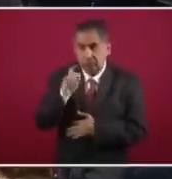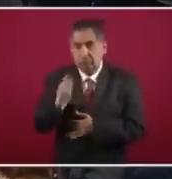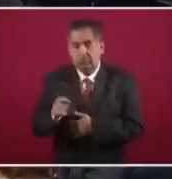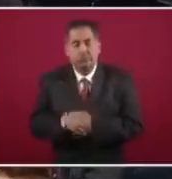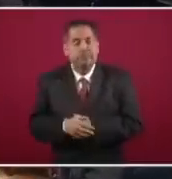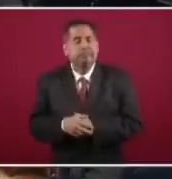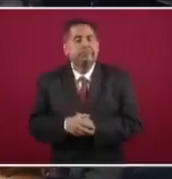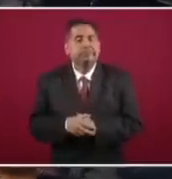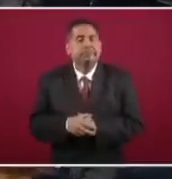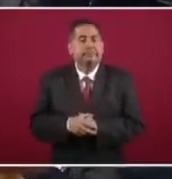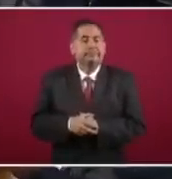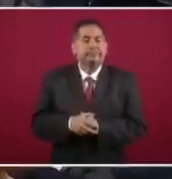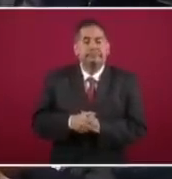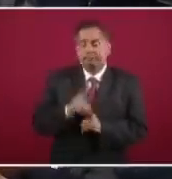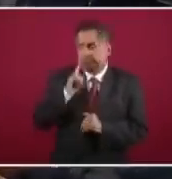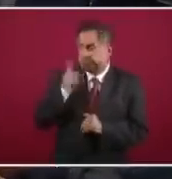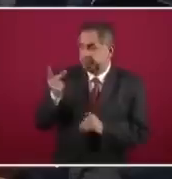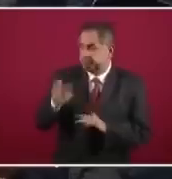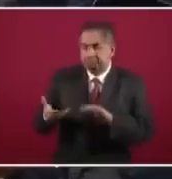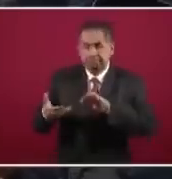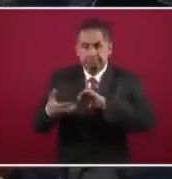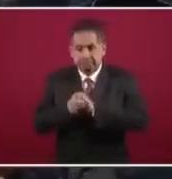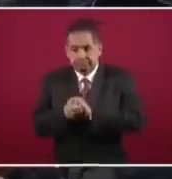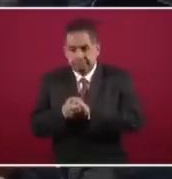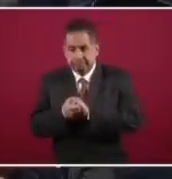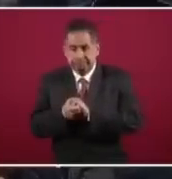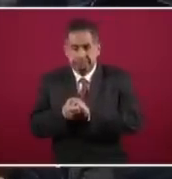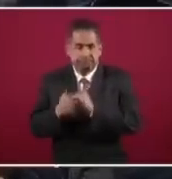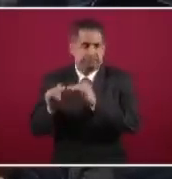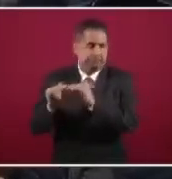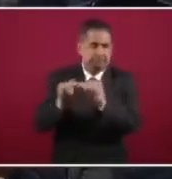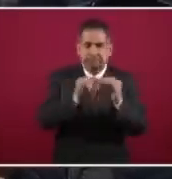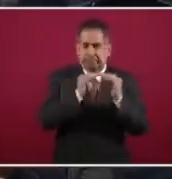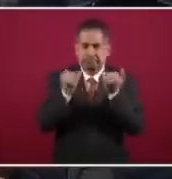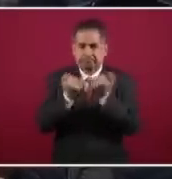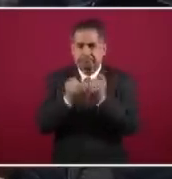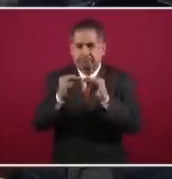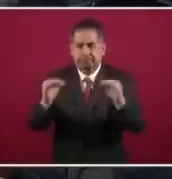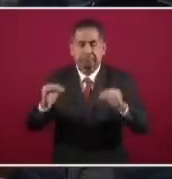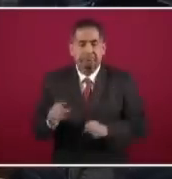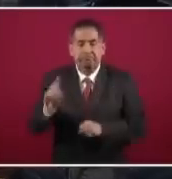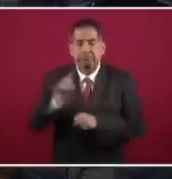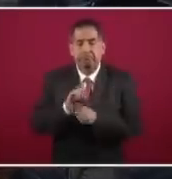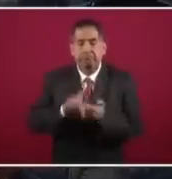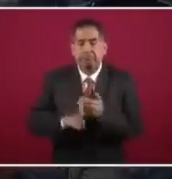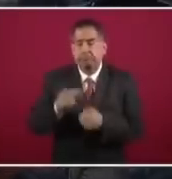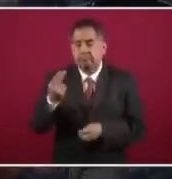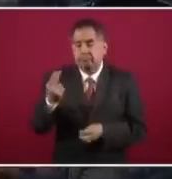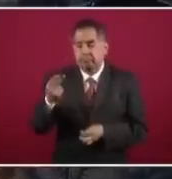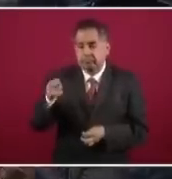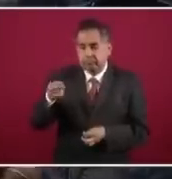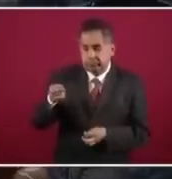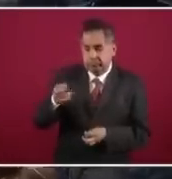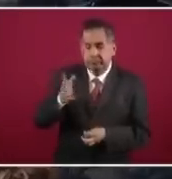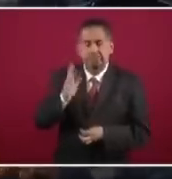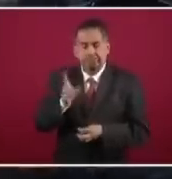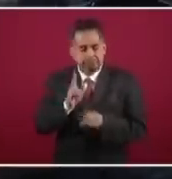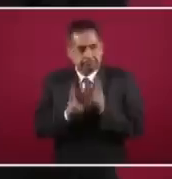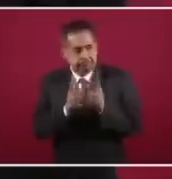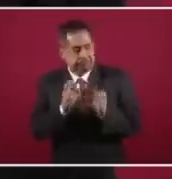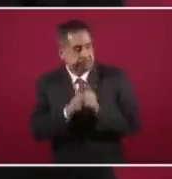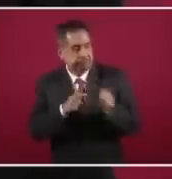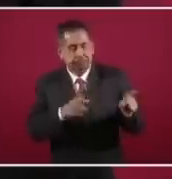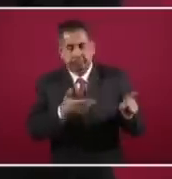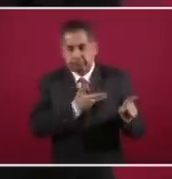es un acuerdo por la igualdad. El día 25 de noviembre, ya hablamos con el señor